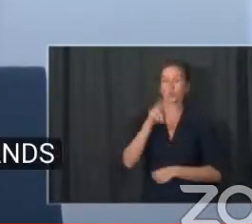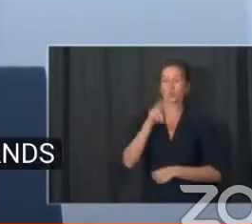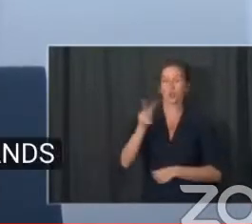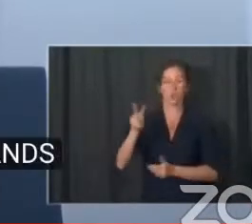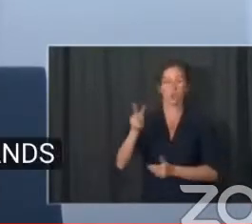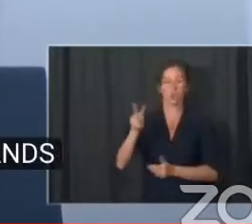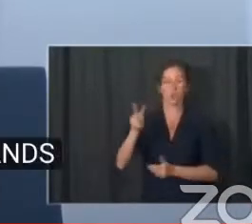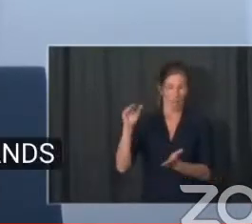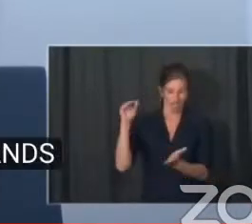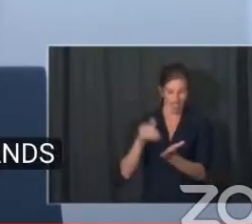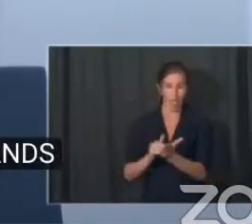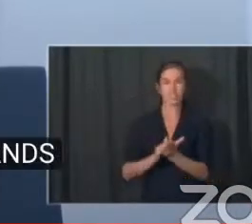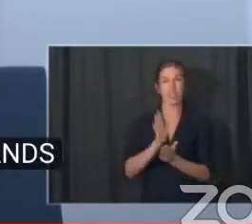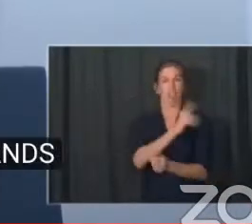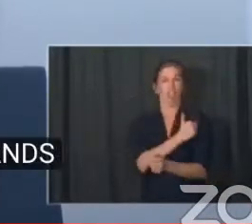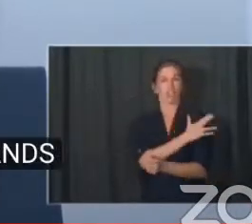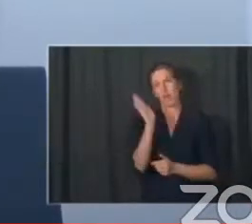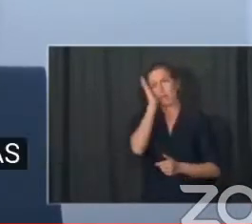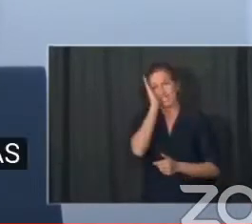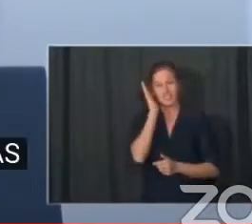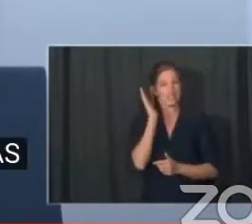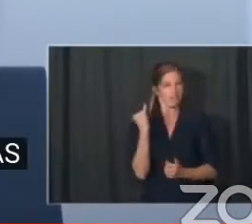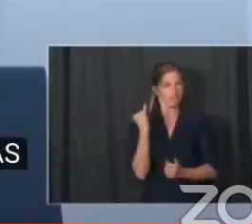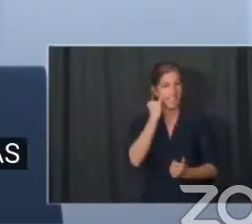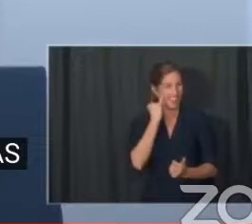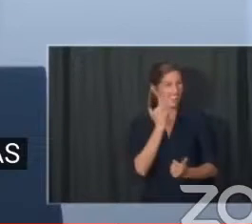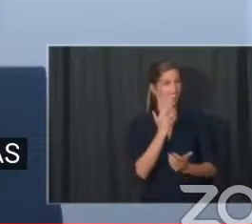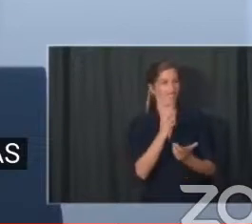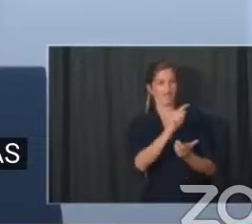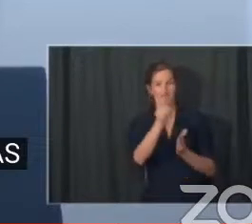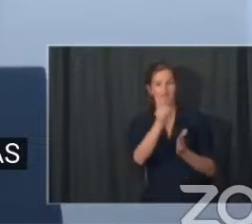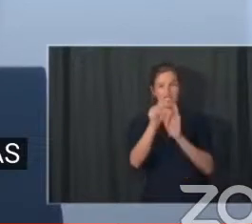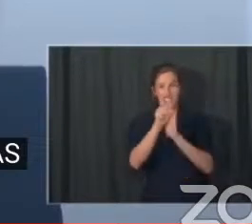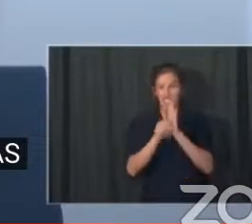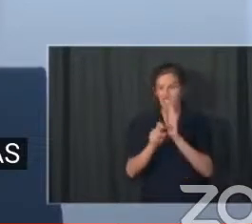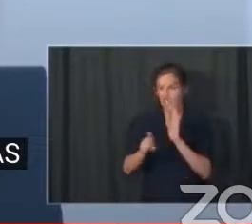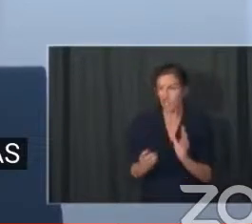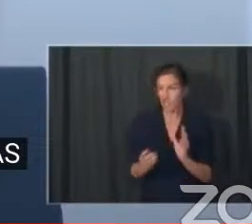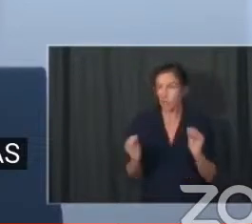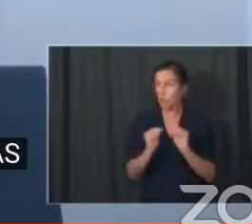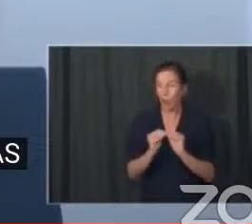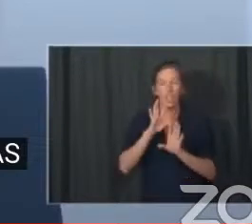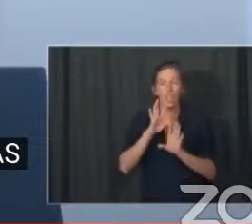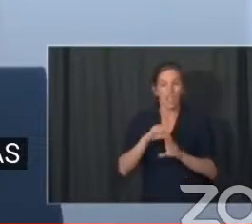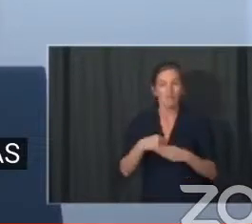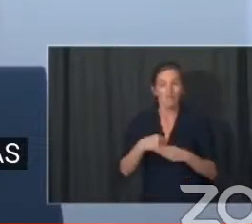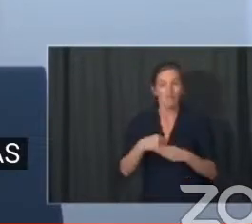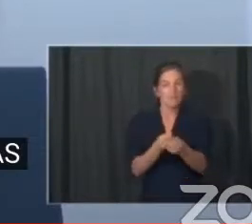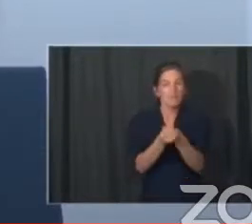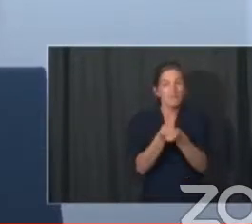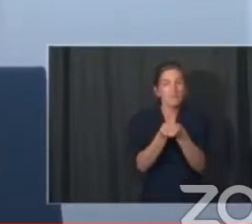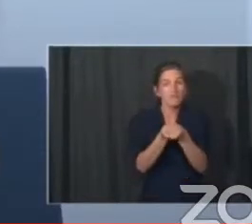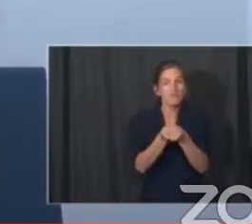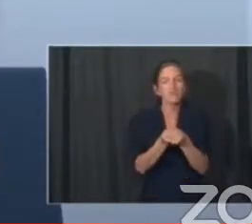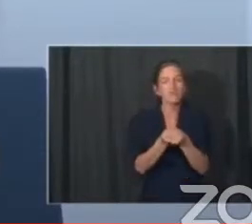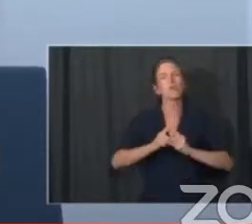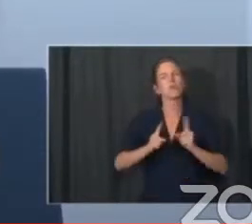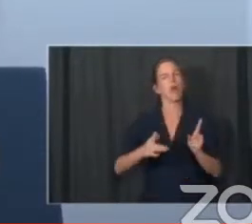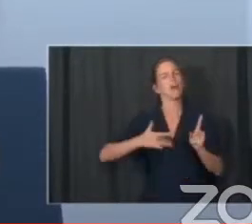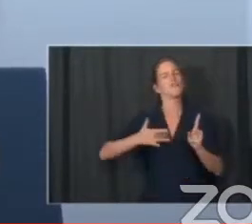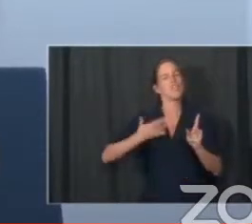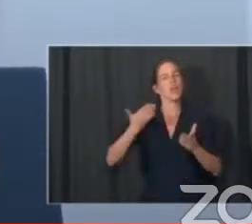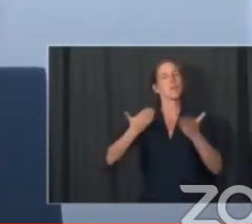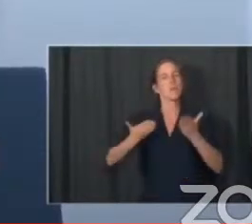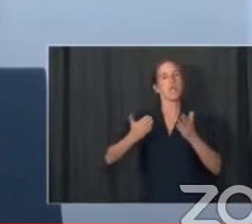costoso. Estamos produciendo los miles de ventiladores. El gobierno federal ha dado 22,000 camas inmediatamente. Ya